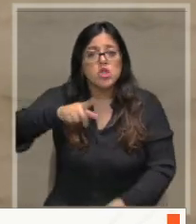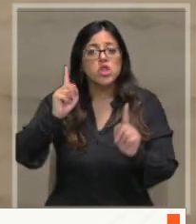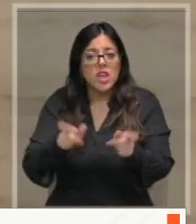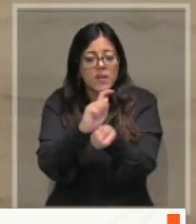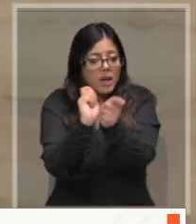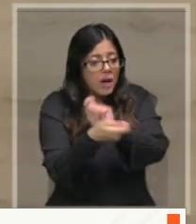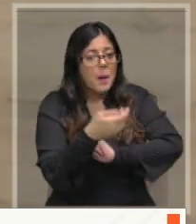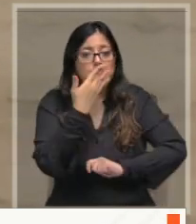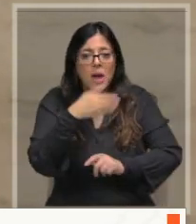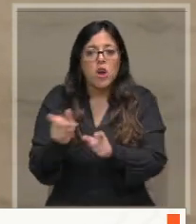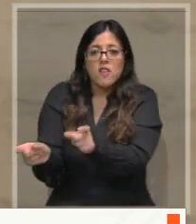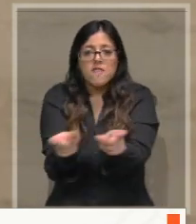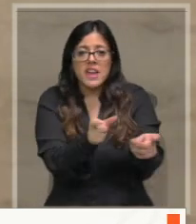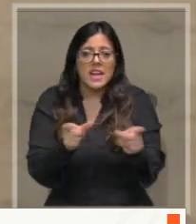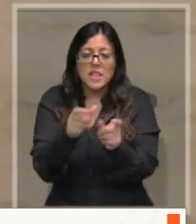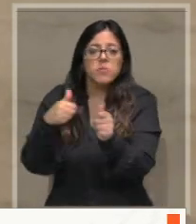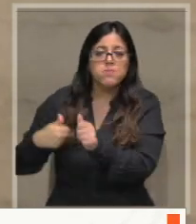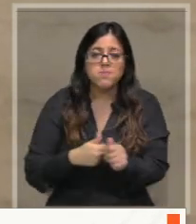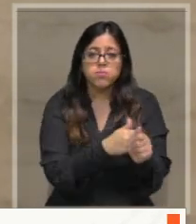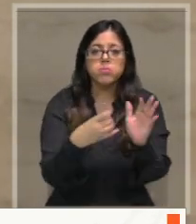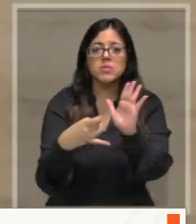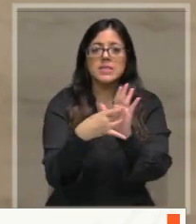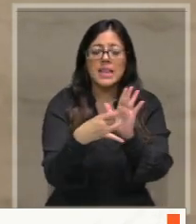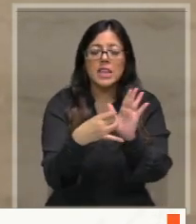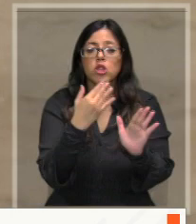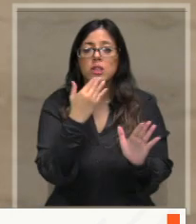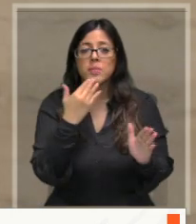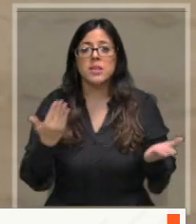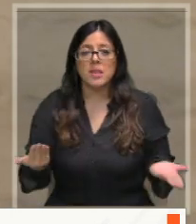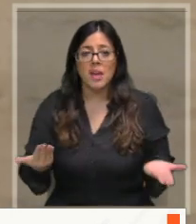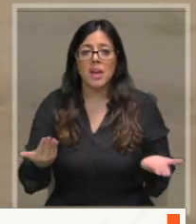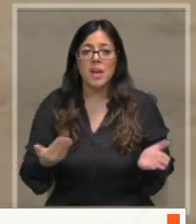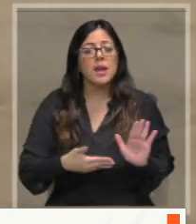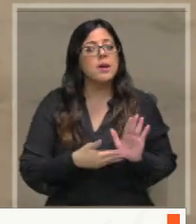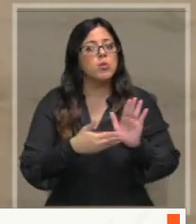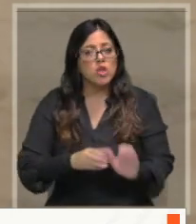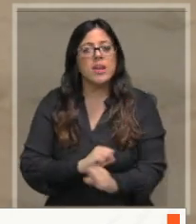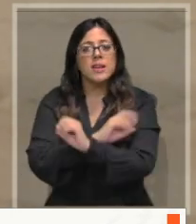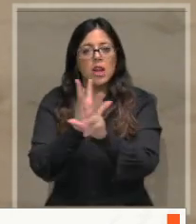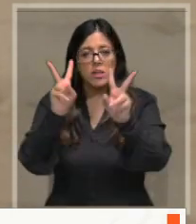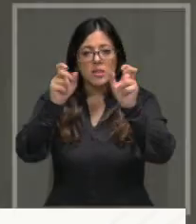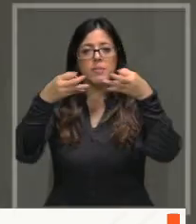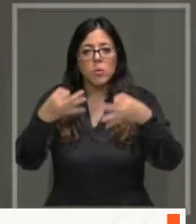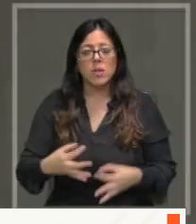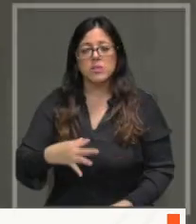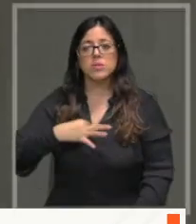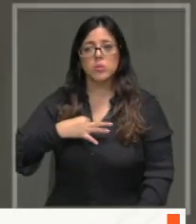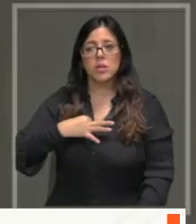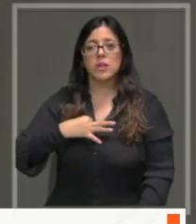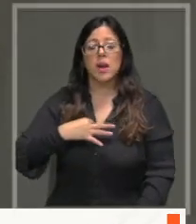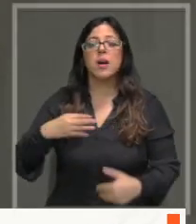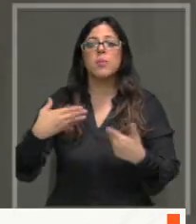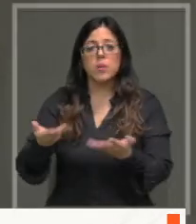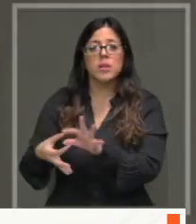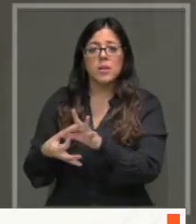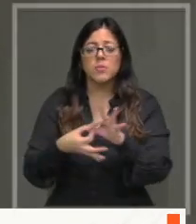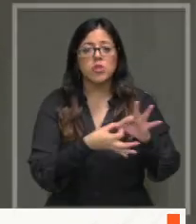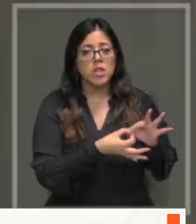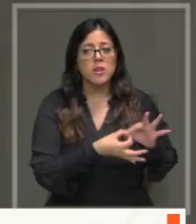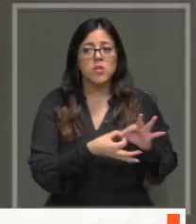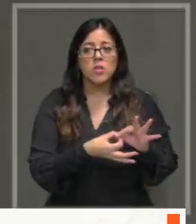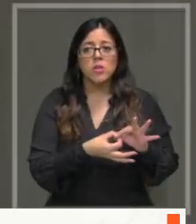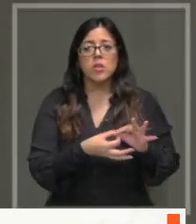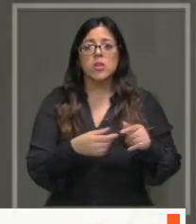la fiscalización, la persecución del crimen y, sobre todo, dar señales claras en materia de seguridad ciudadana. Es por esta razón que oficiaré